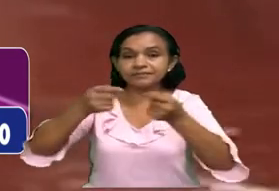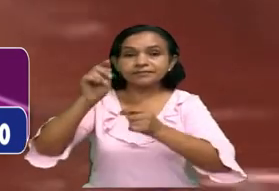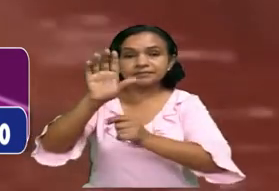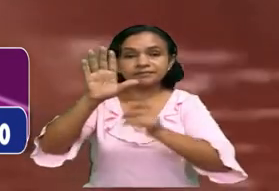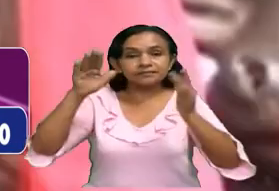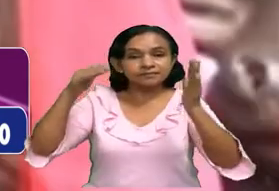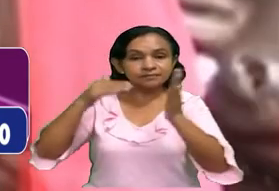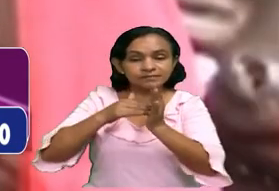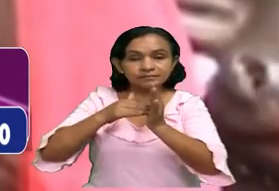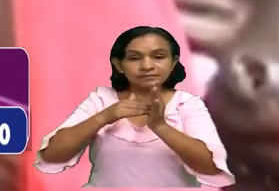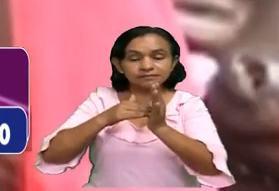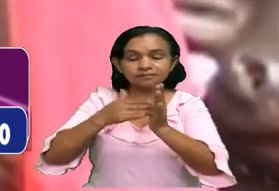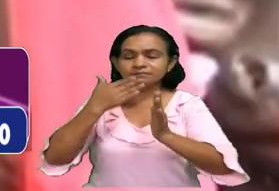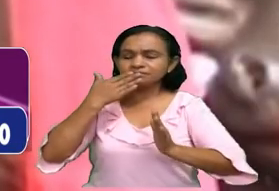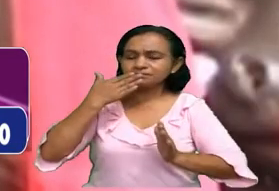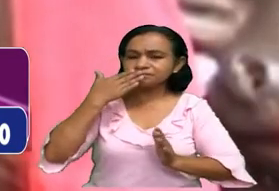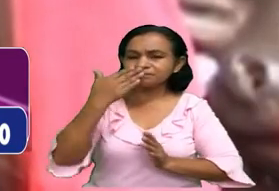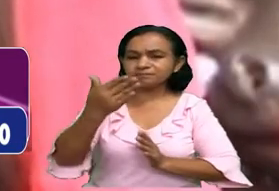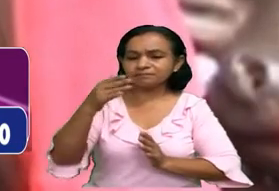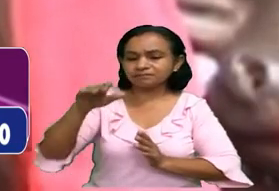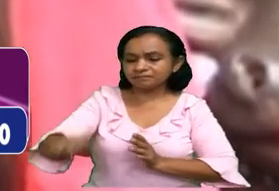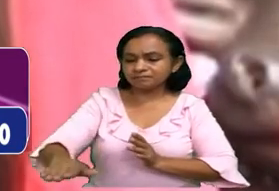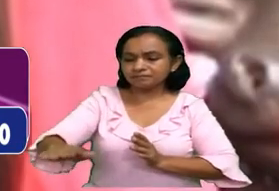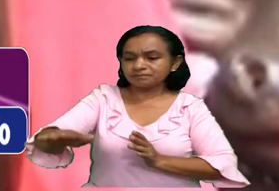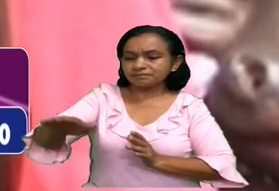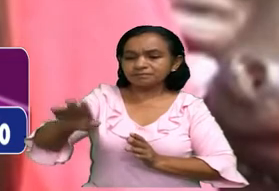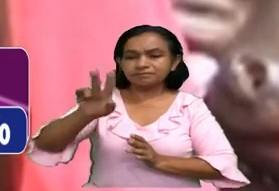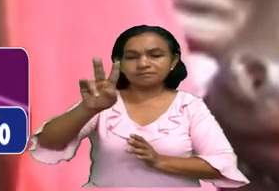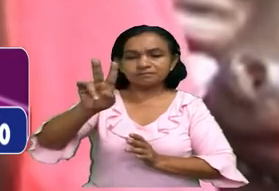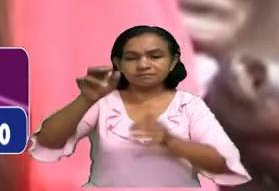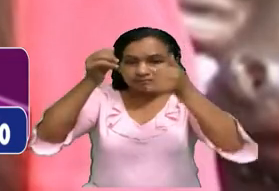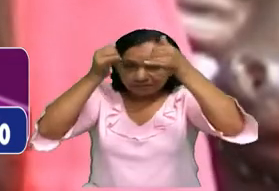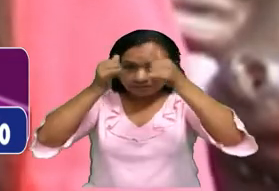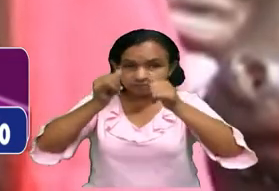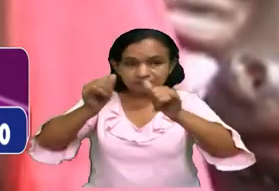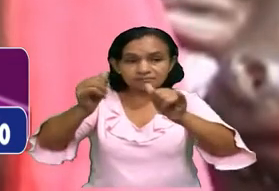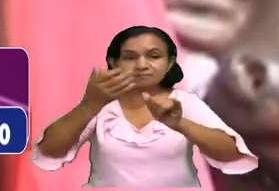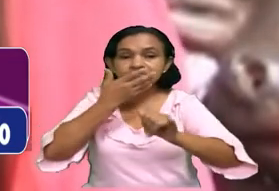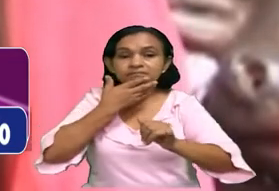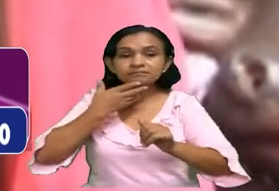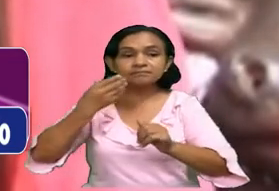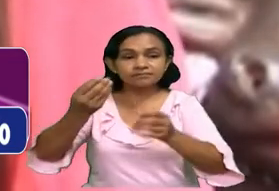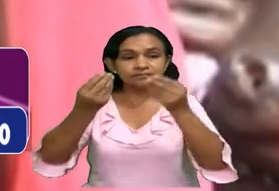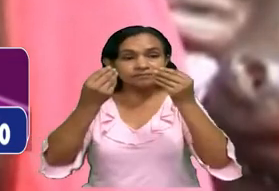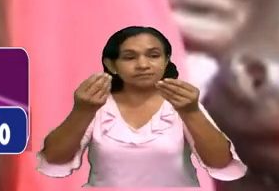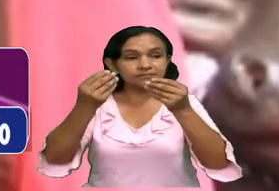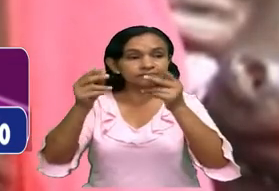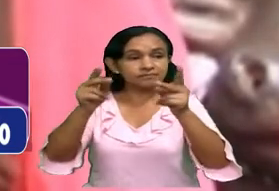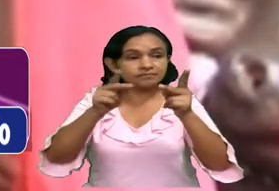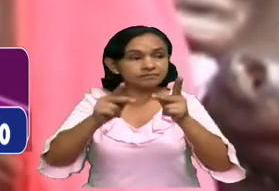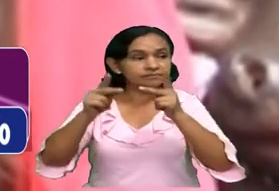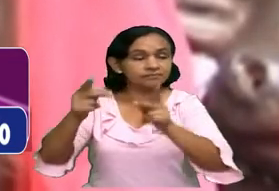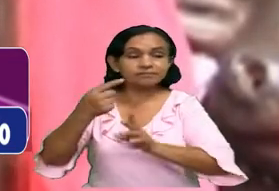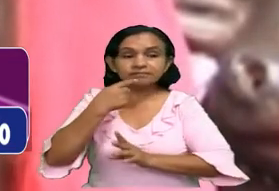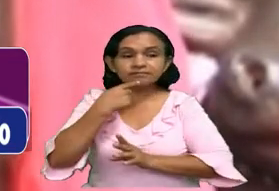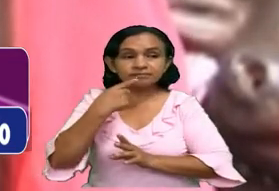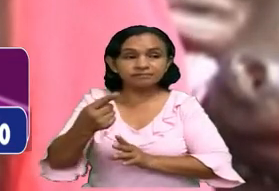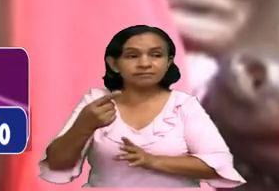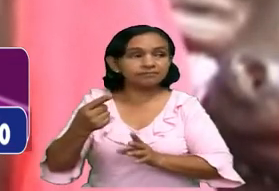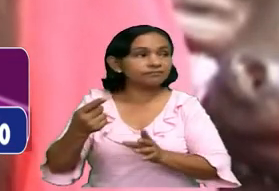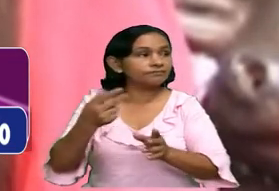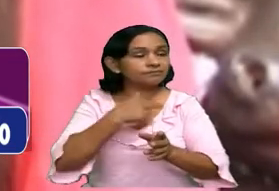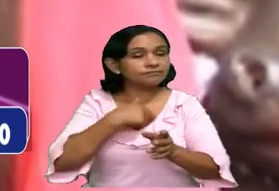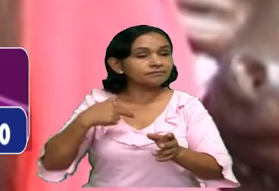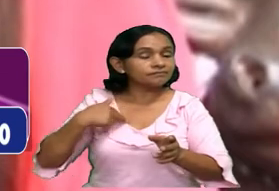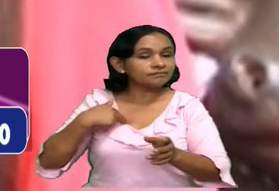5,000 vaquillas de calidad, de primera calidad en Nicaragua, muchos ganaderos y muchos políticos dijeron eso, nos vamos